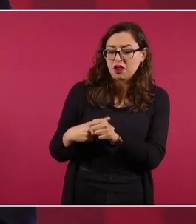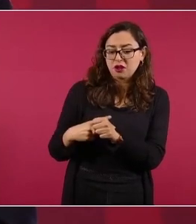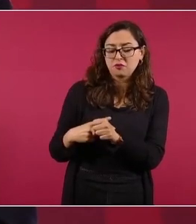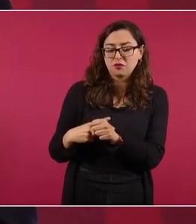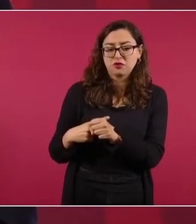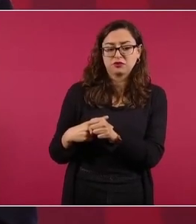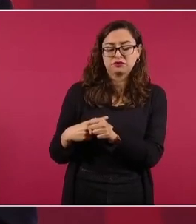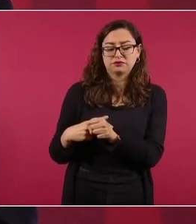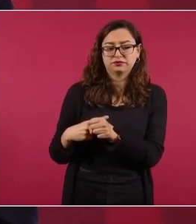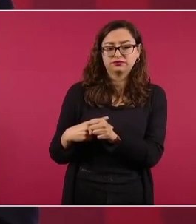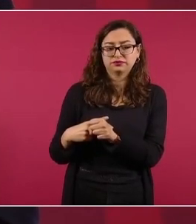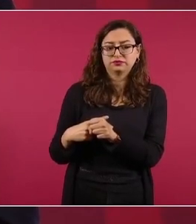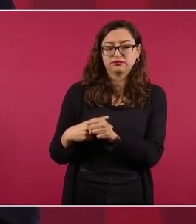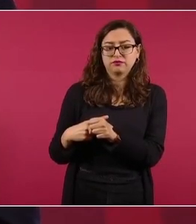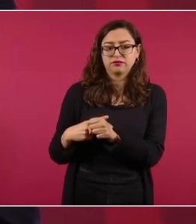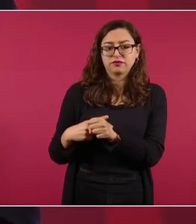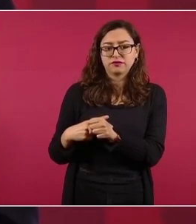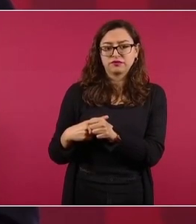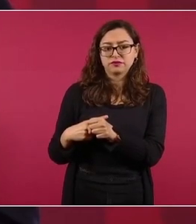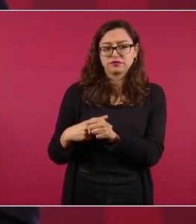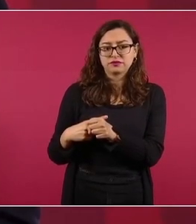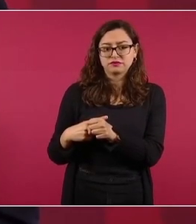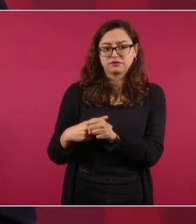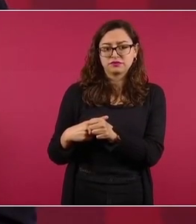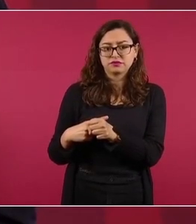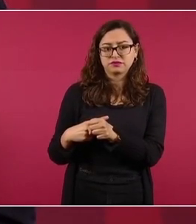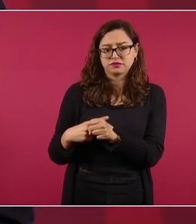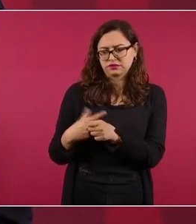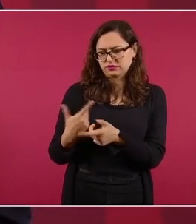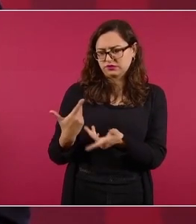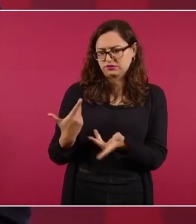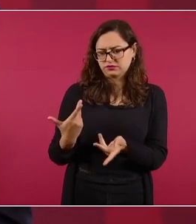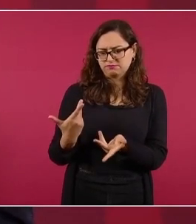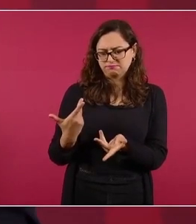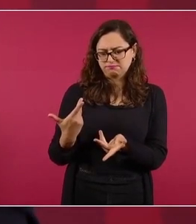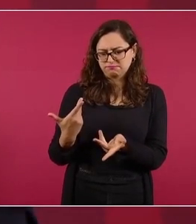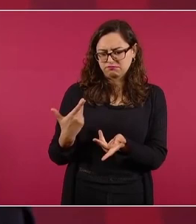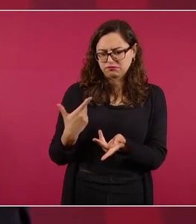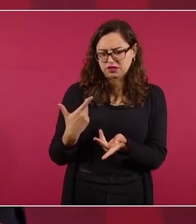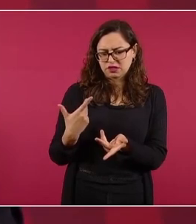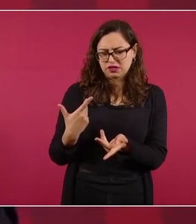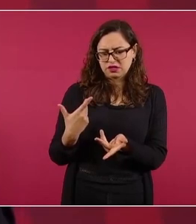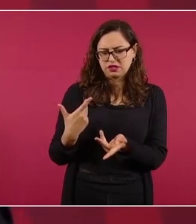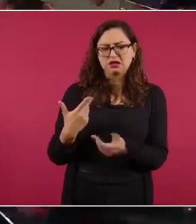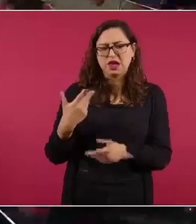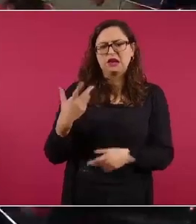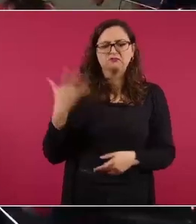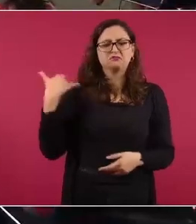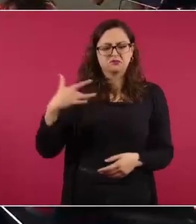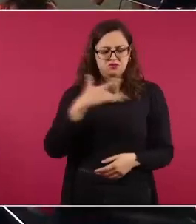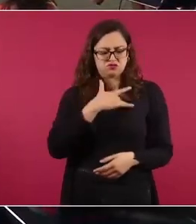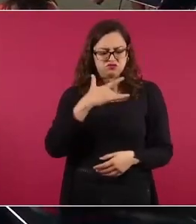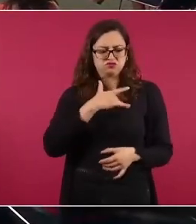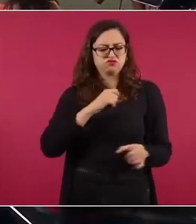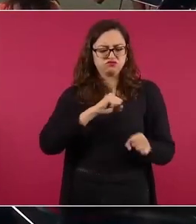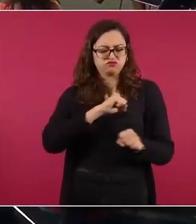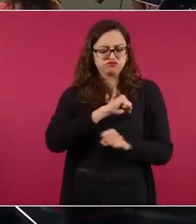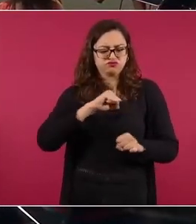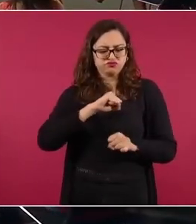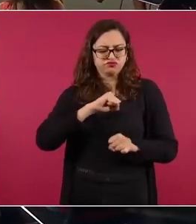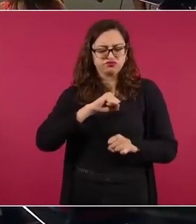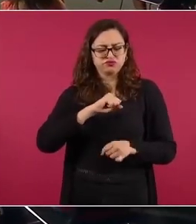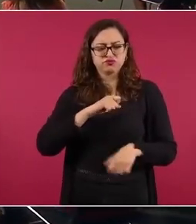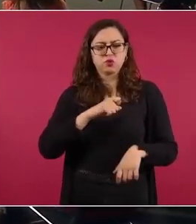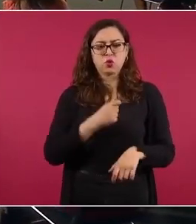que me enfermé, creo que cuando lo del infarto, un médico